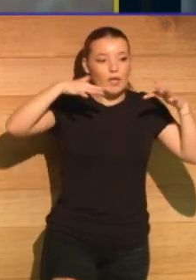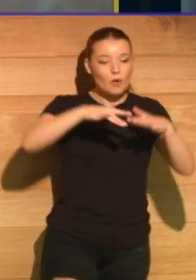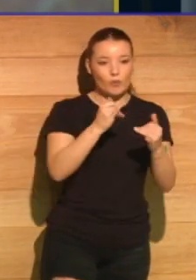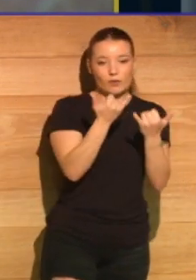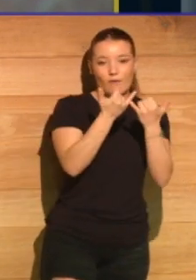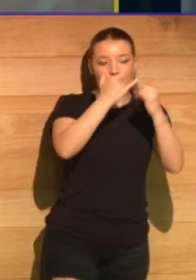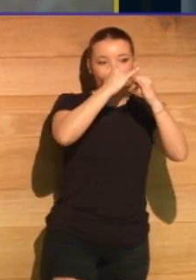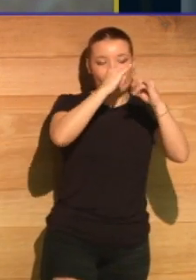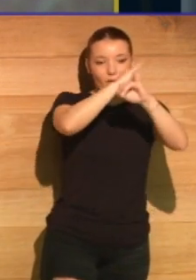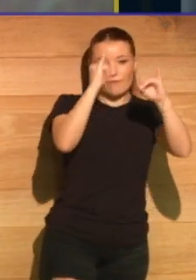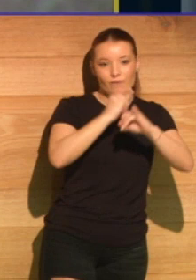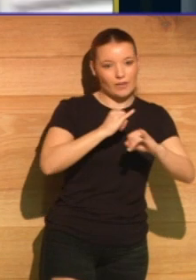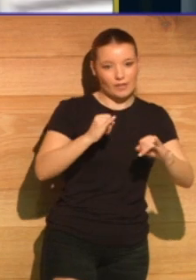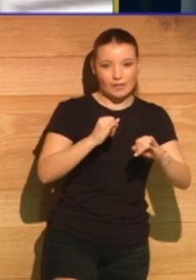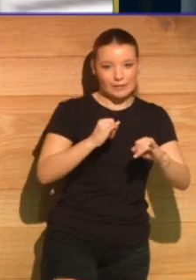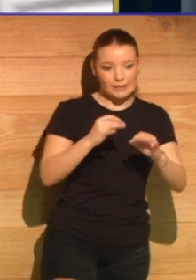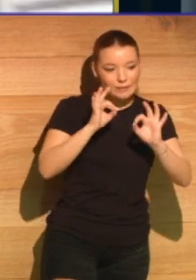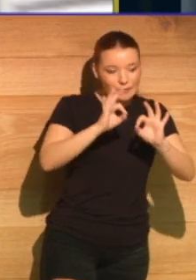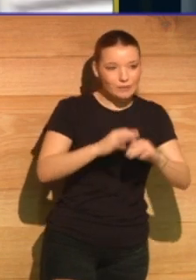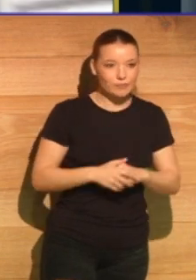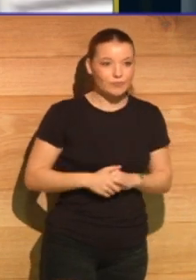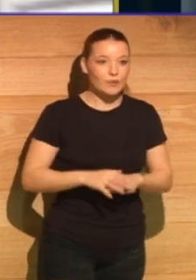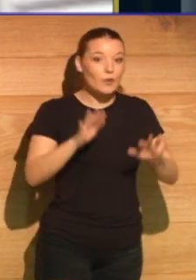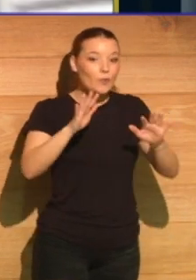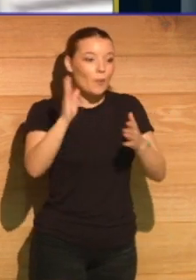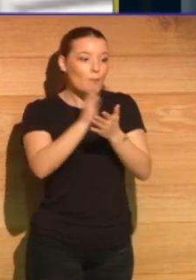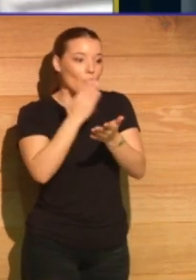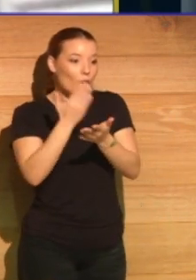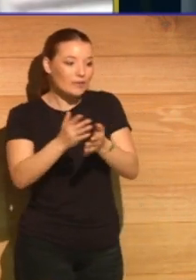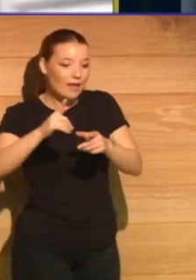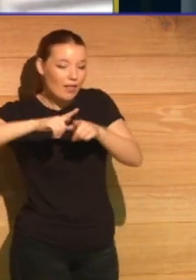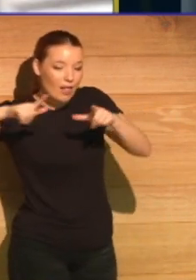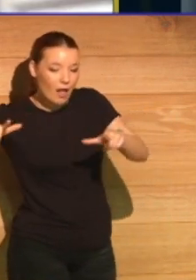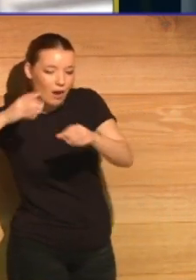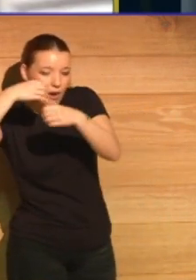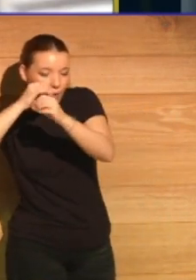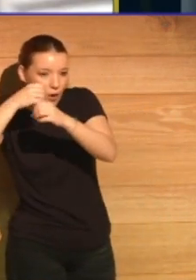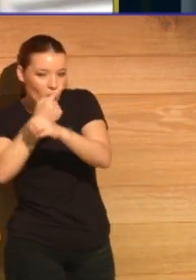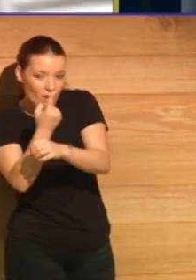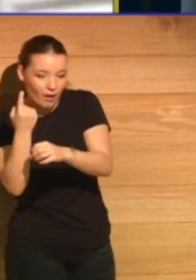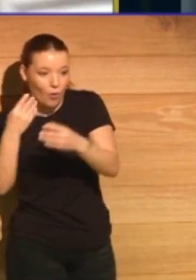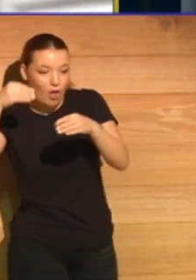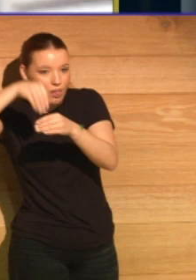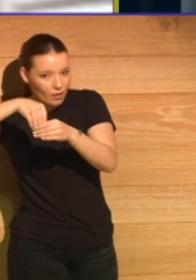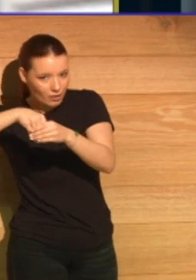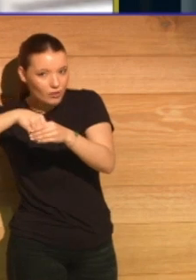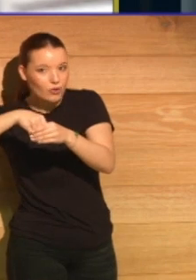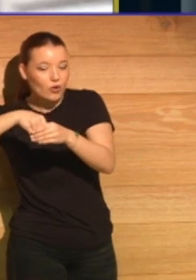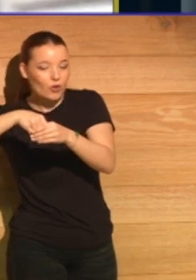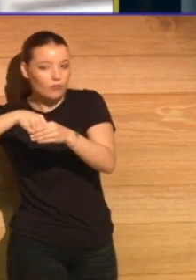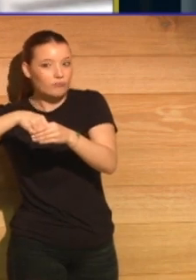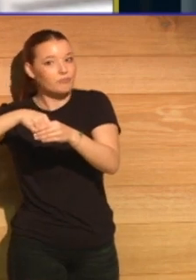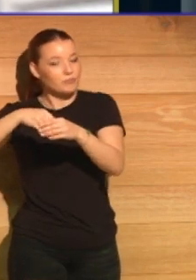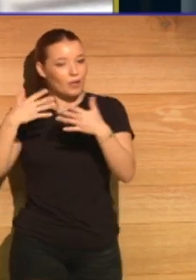línea. Bueno, un poeta en cada laboratorio, si compramos esa idea de María Josefa de que los haikus son